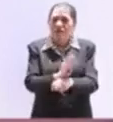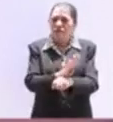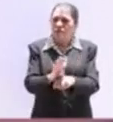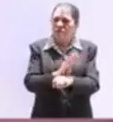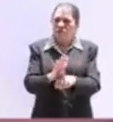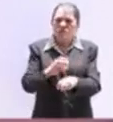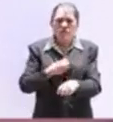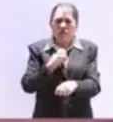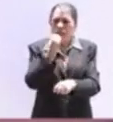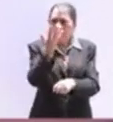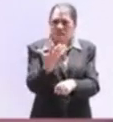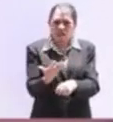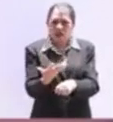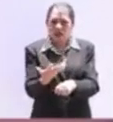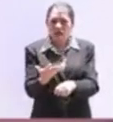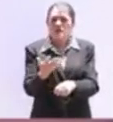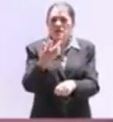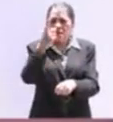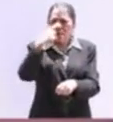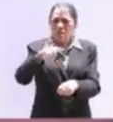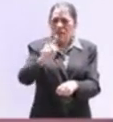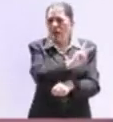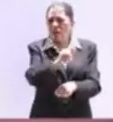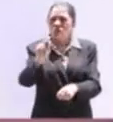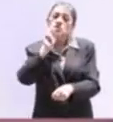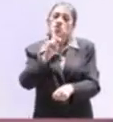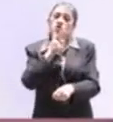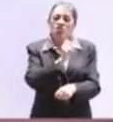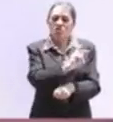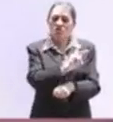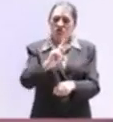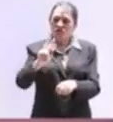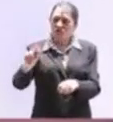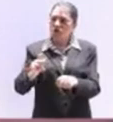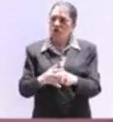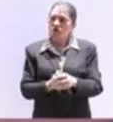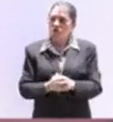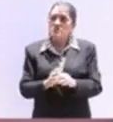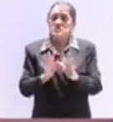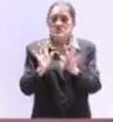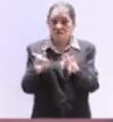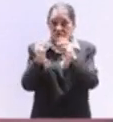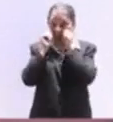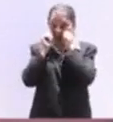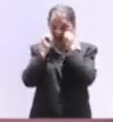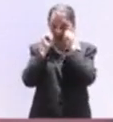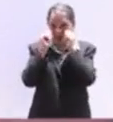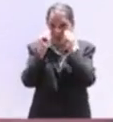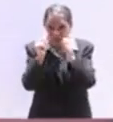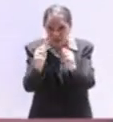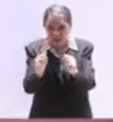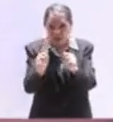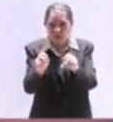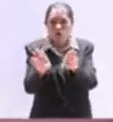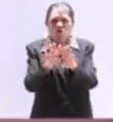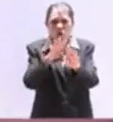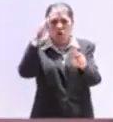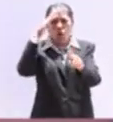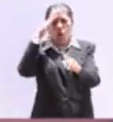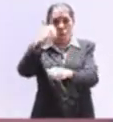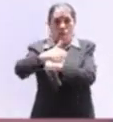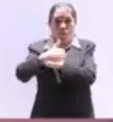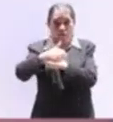si es colectivo y si es para todas y para todos. Y si atendemos como meta principal a